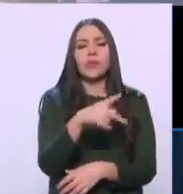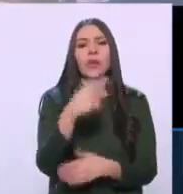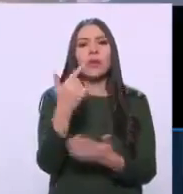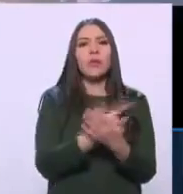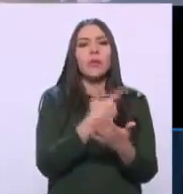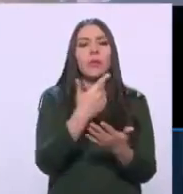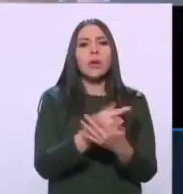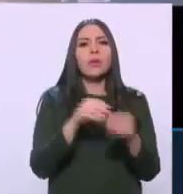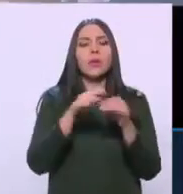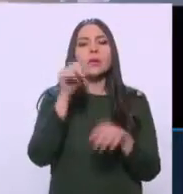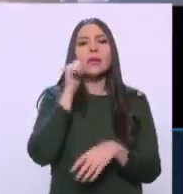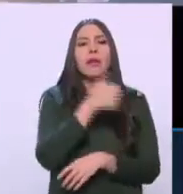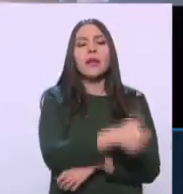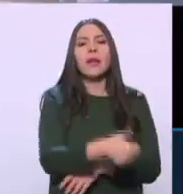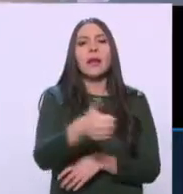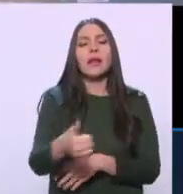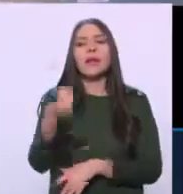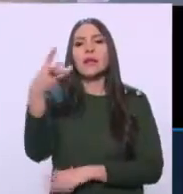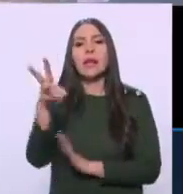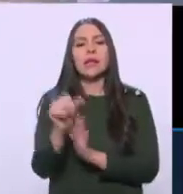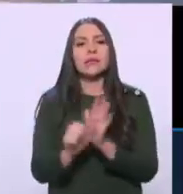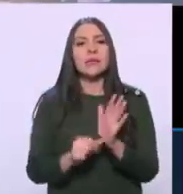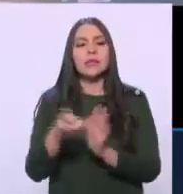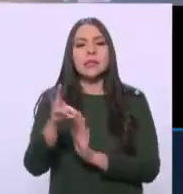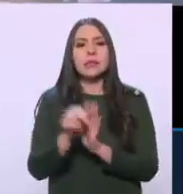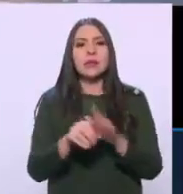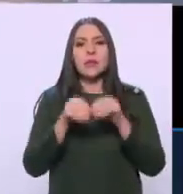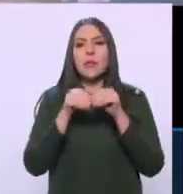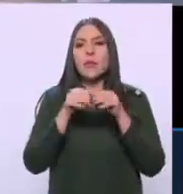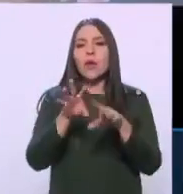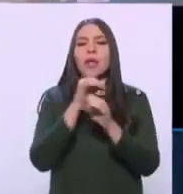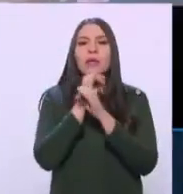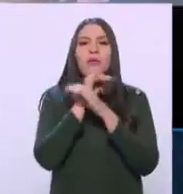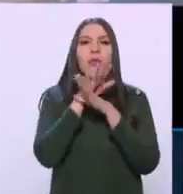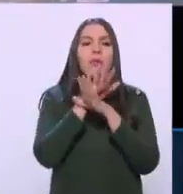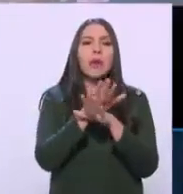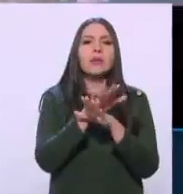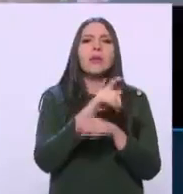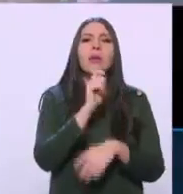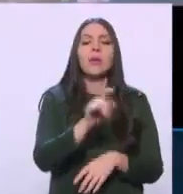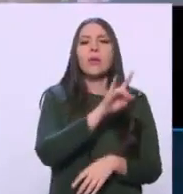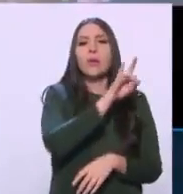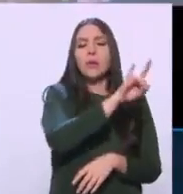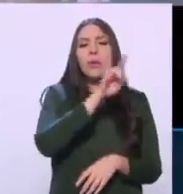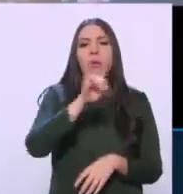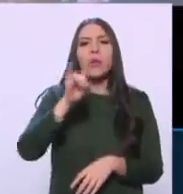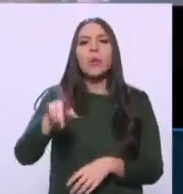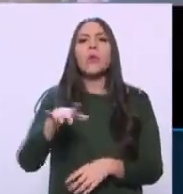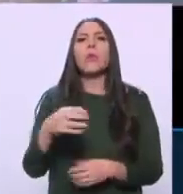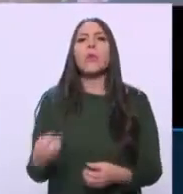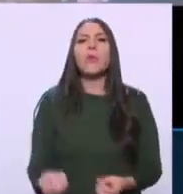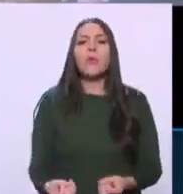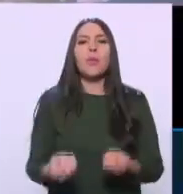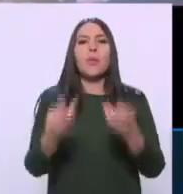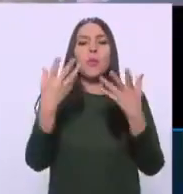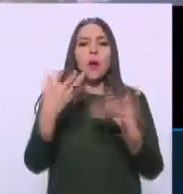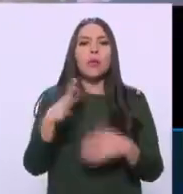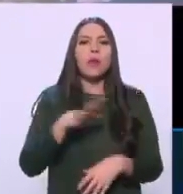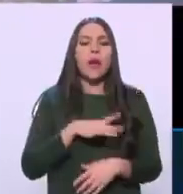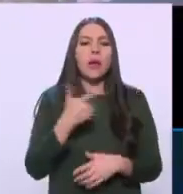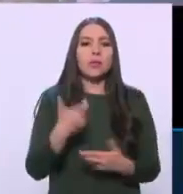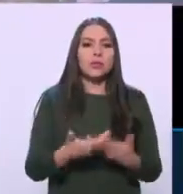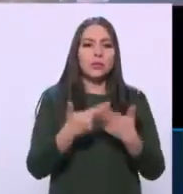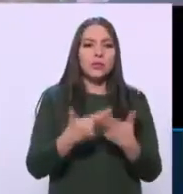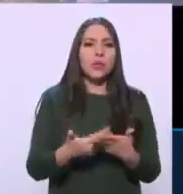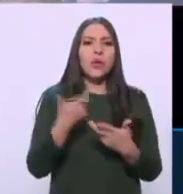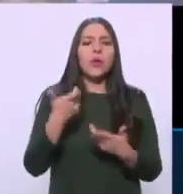en los informes trimestrales, en donde se colocan datos generales de cuál es la disponibilidad y cuántos se han ejercido, pero no